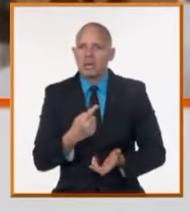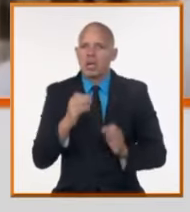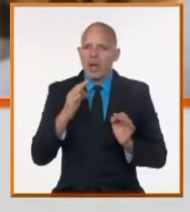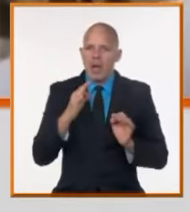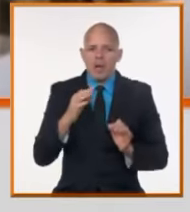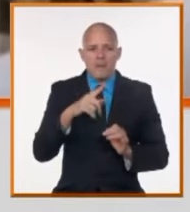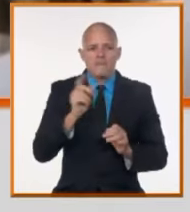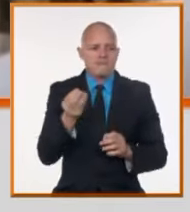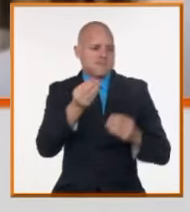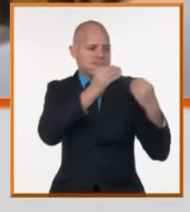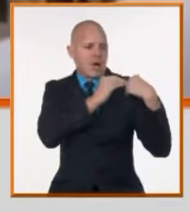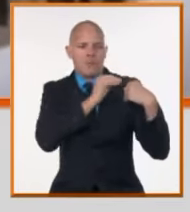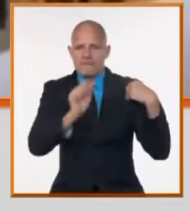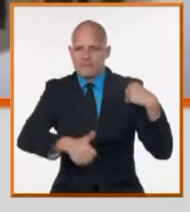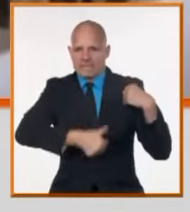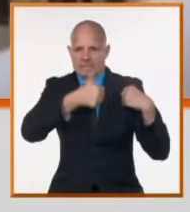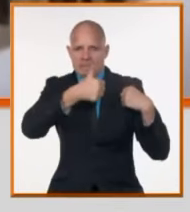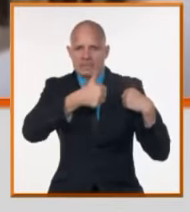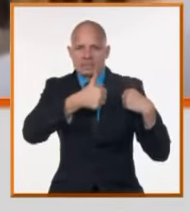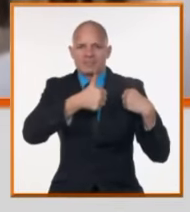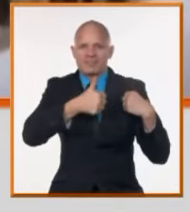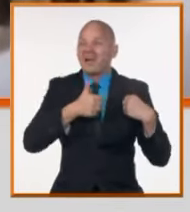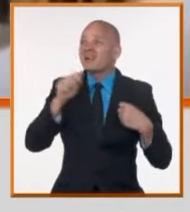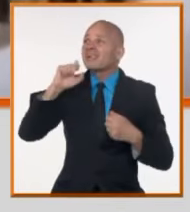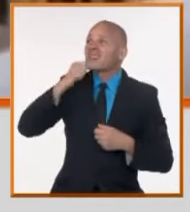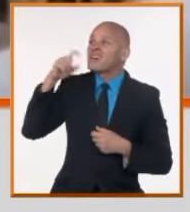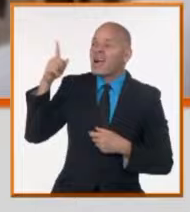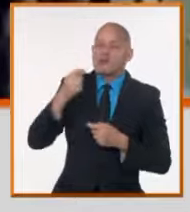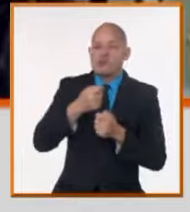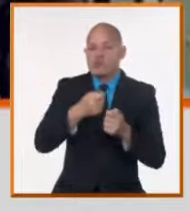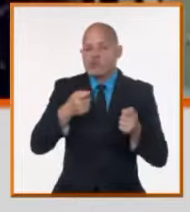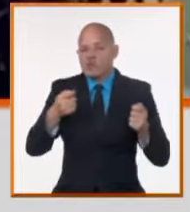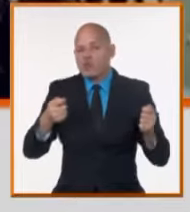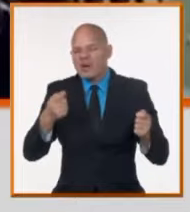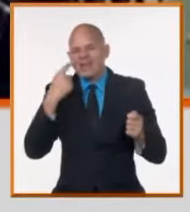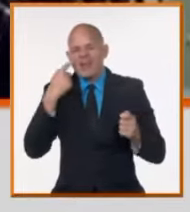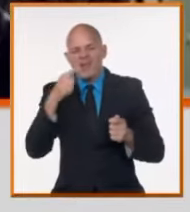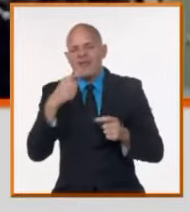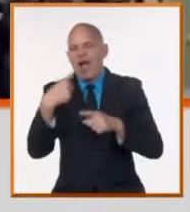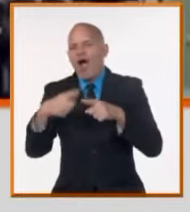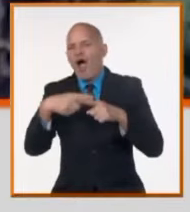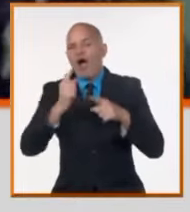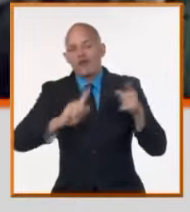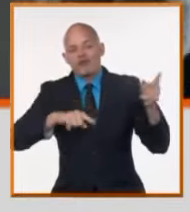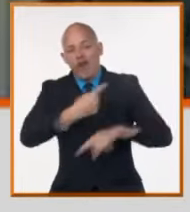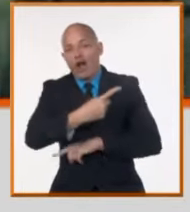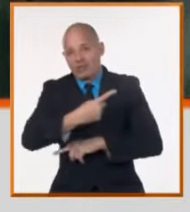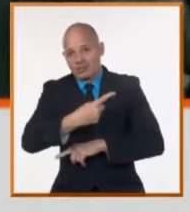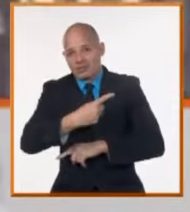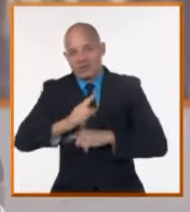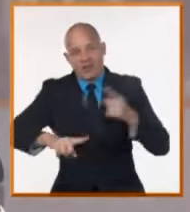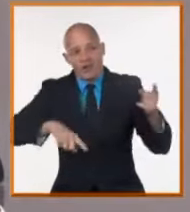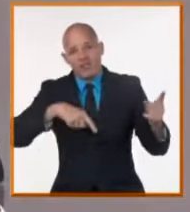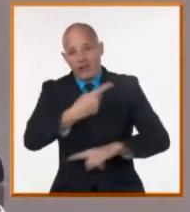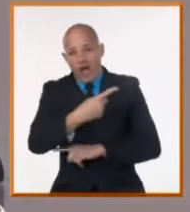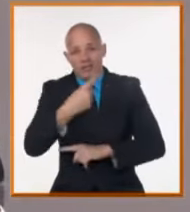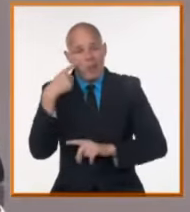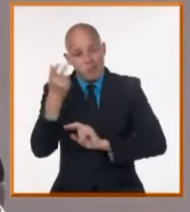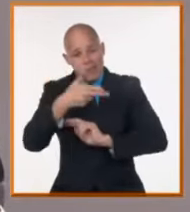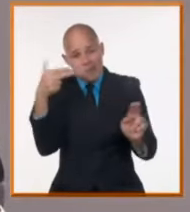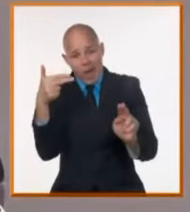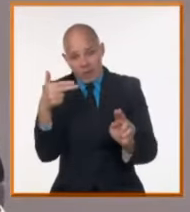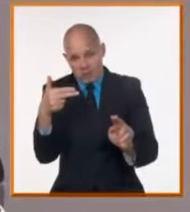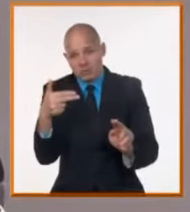vecino territorio de El Salvador, cuando estaban a punto de perder, digamos,